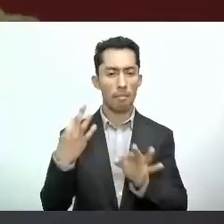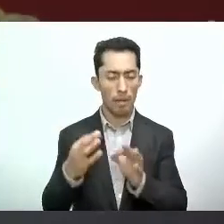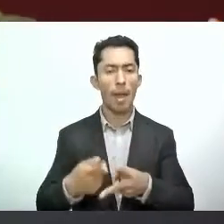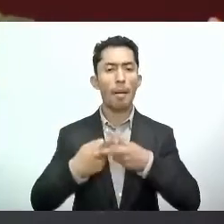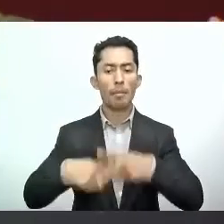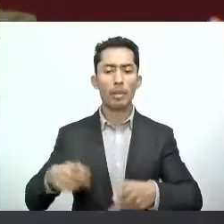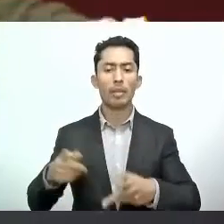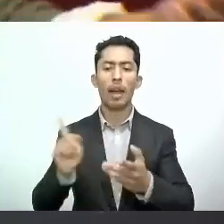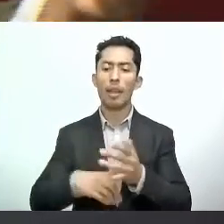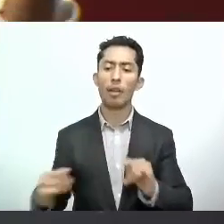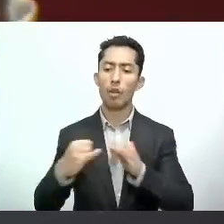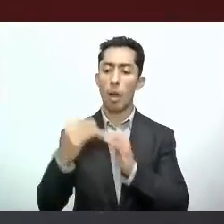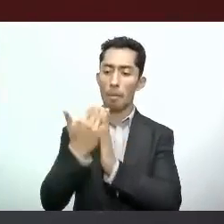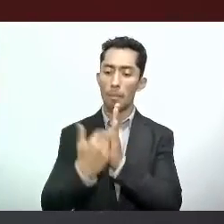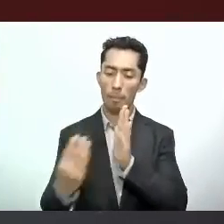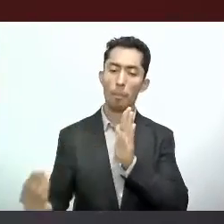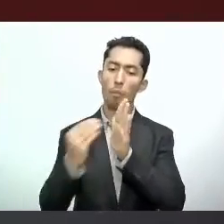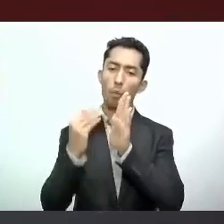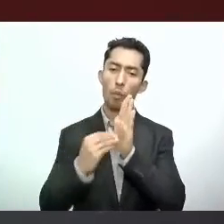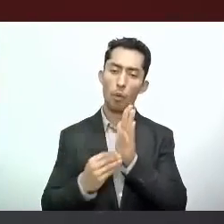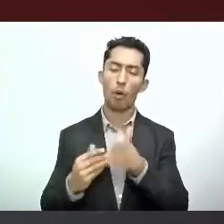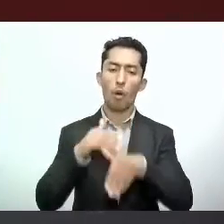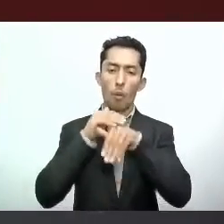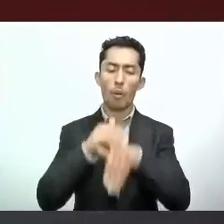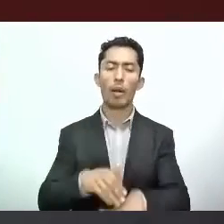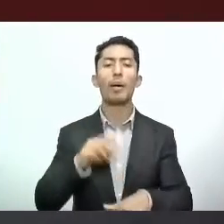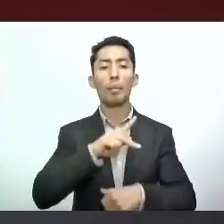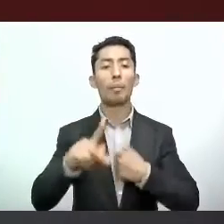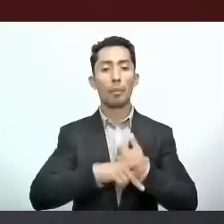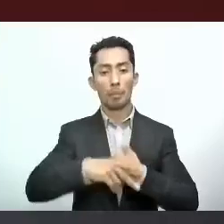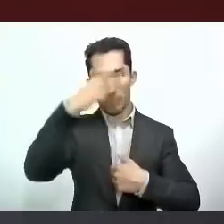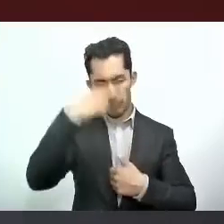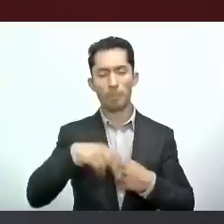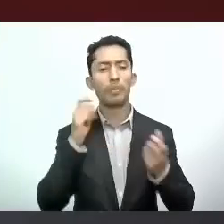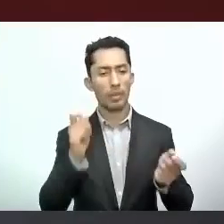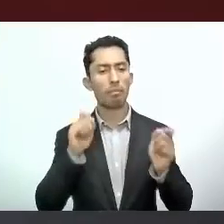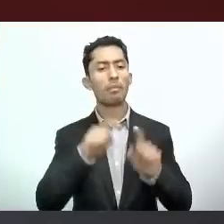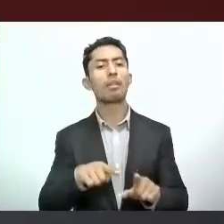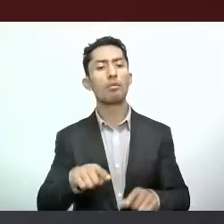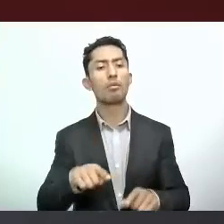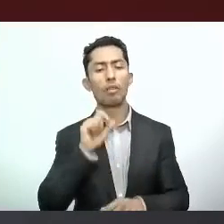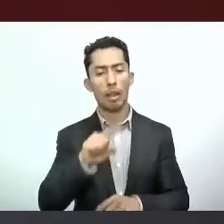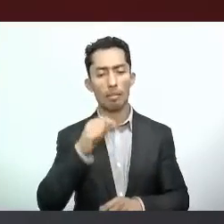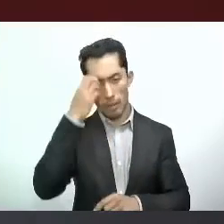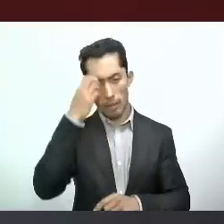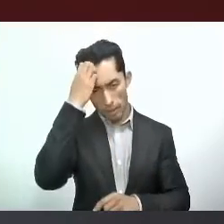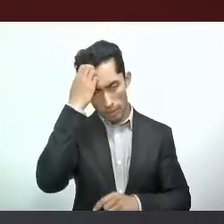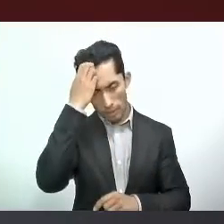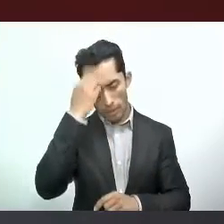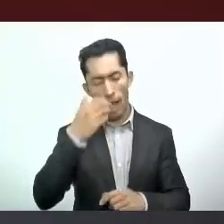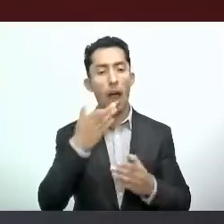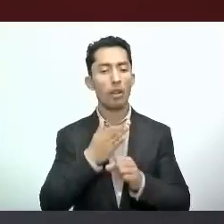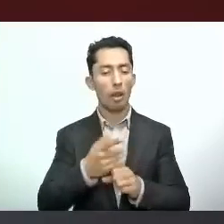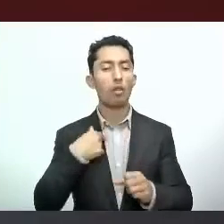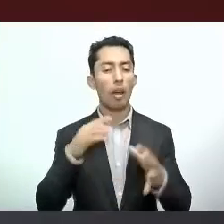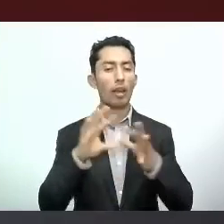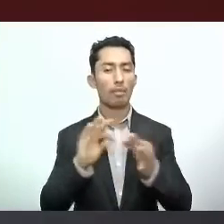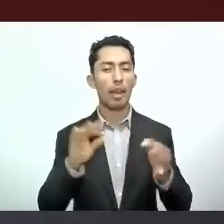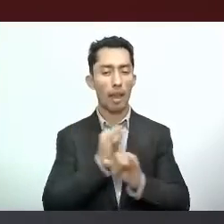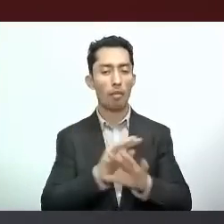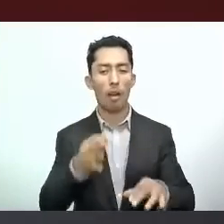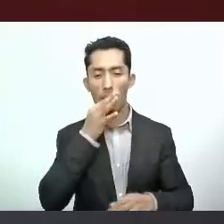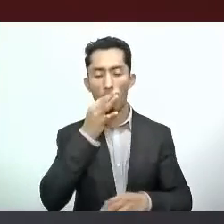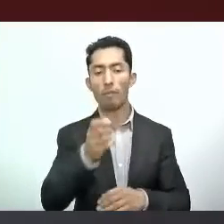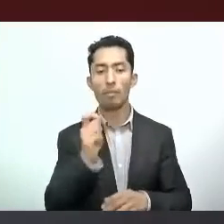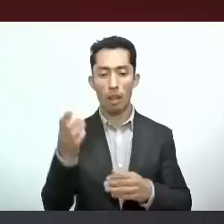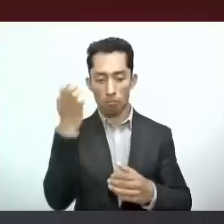institucionalizando estas políticas y México no es la excepción. Ahora también les voy a compartir datos de un